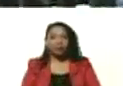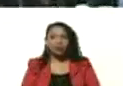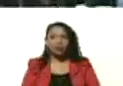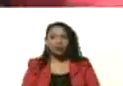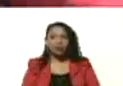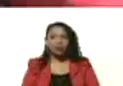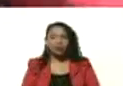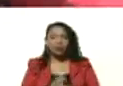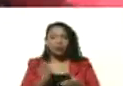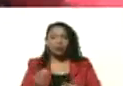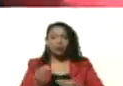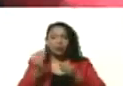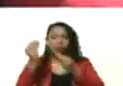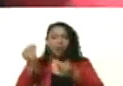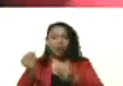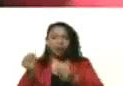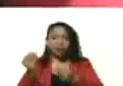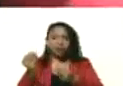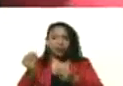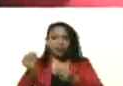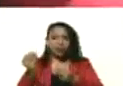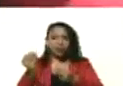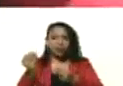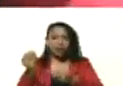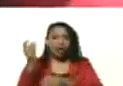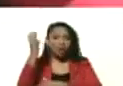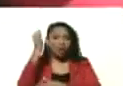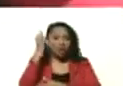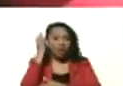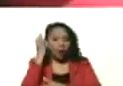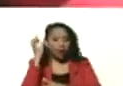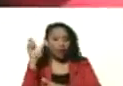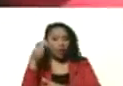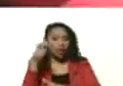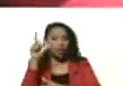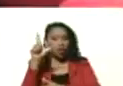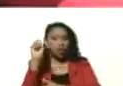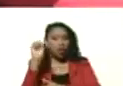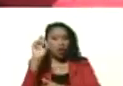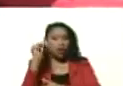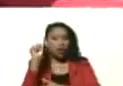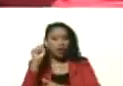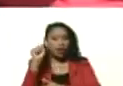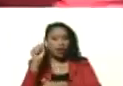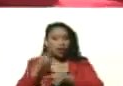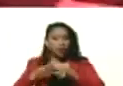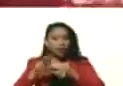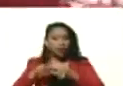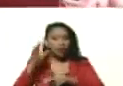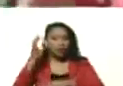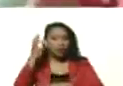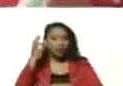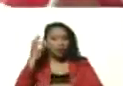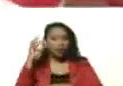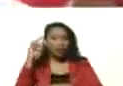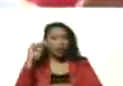Y se lo vamos a entregar a Gloria, a la niña apellido Guerrero